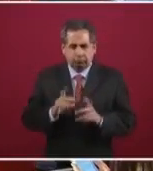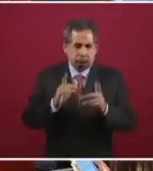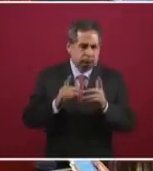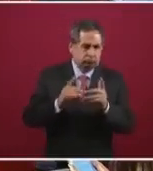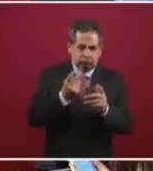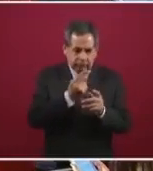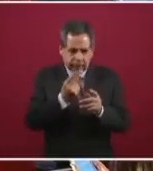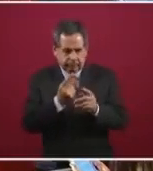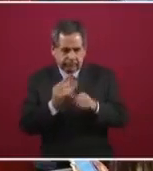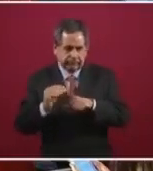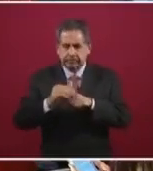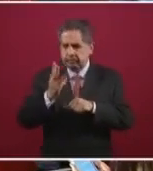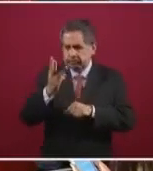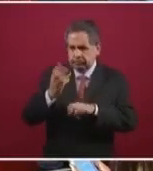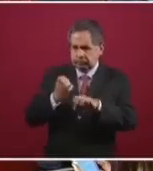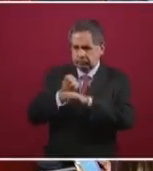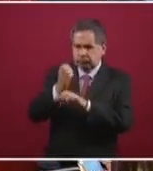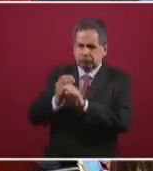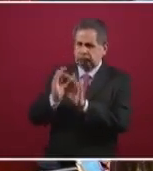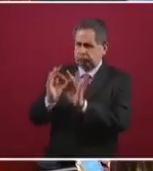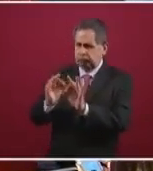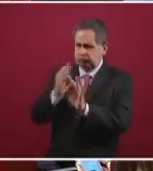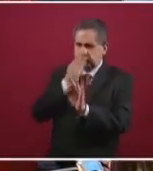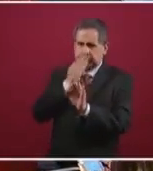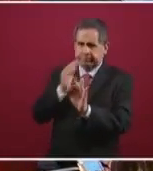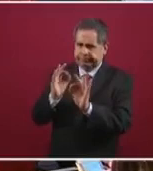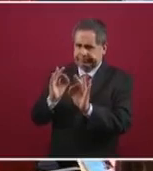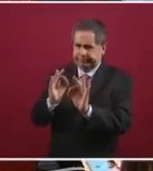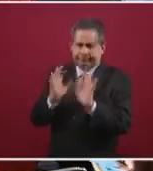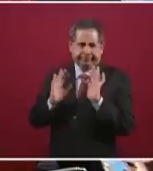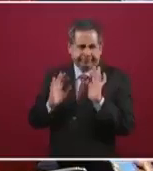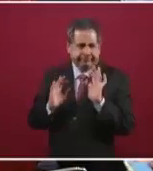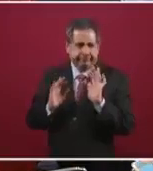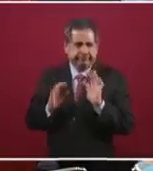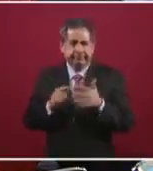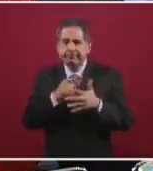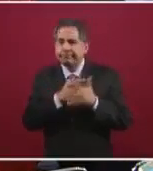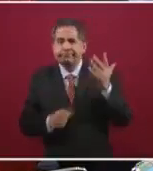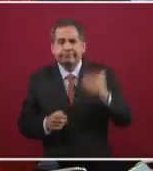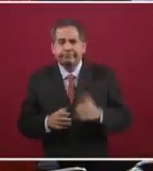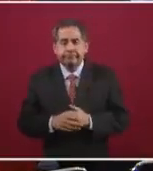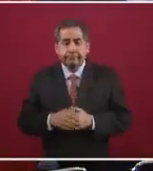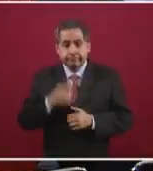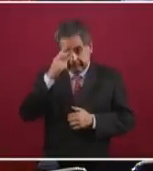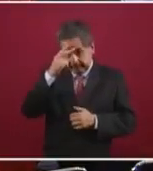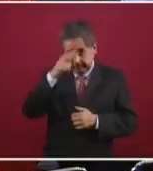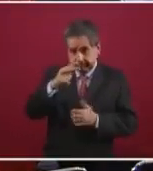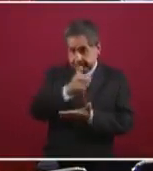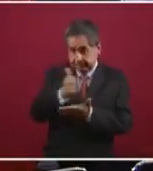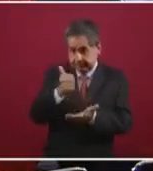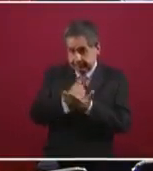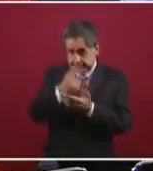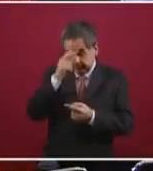recomendables, de la media, que sería el Distrito Federal.